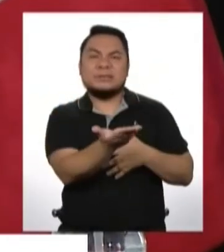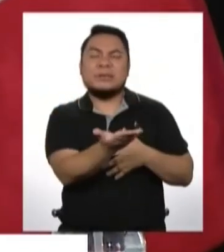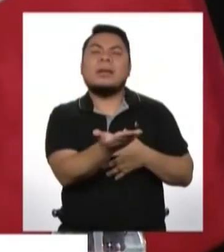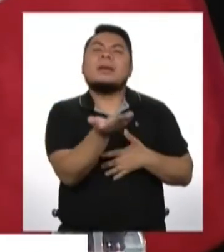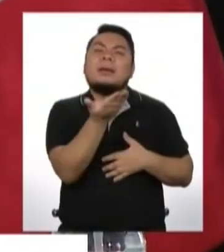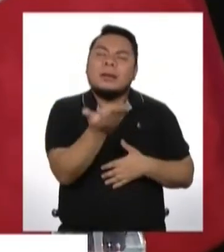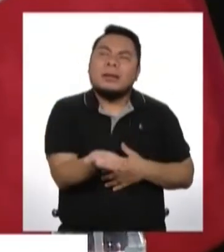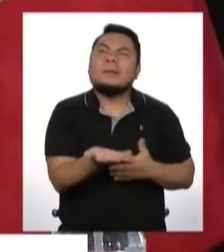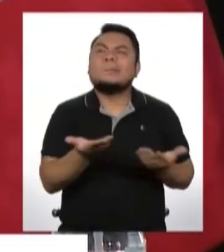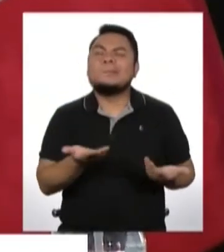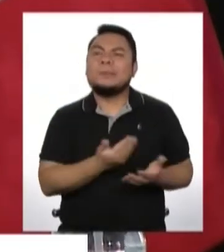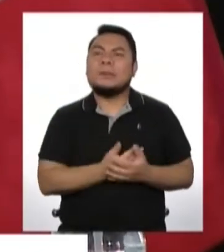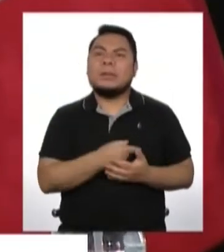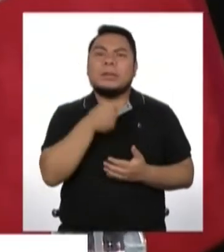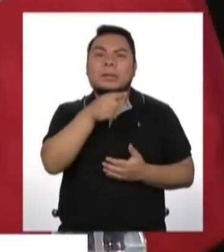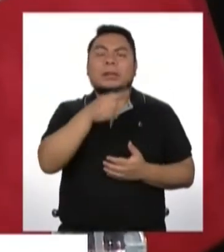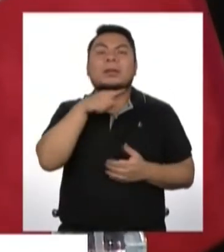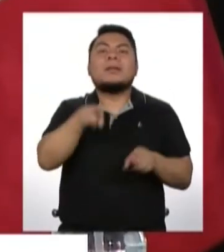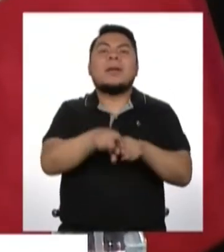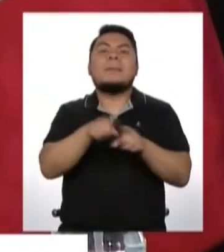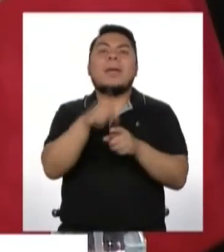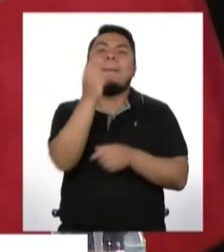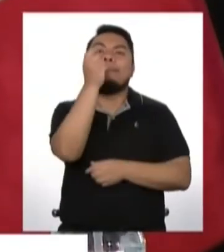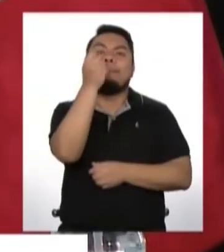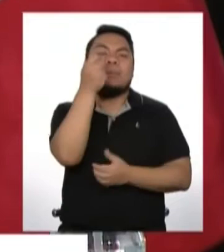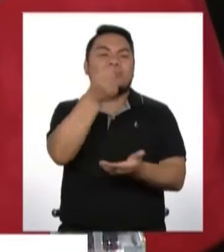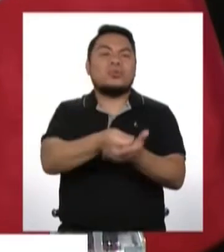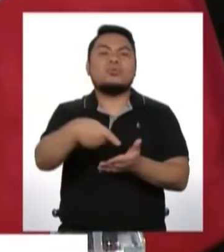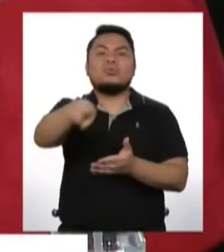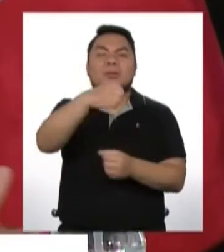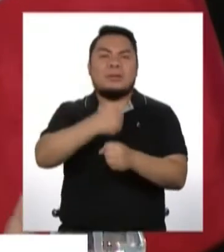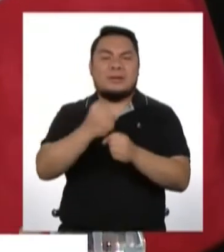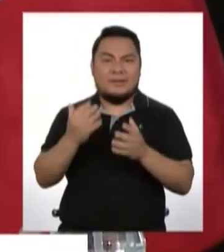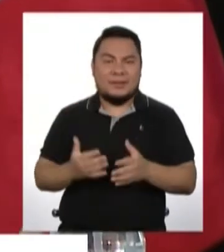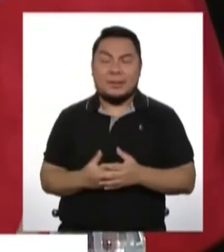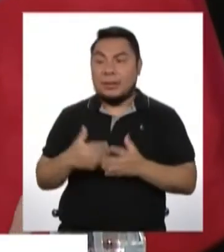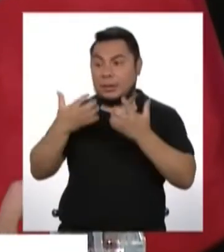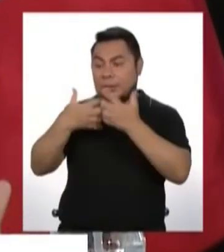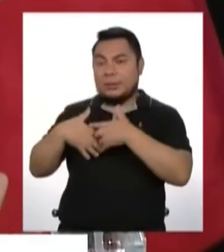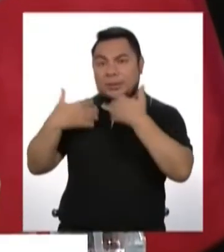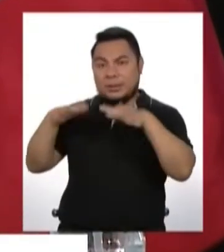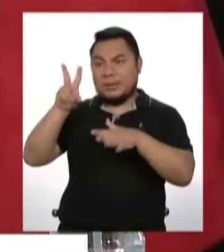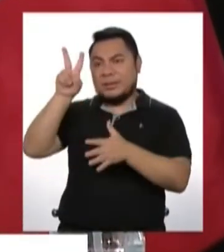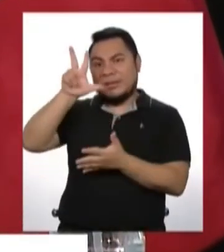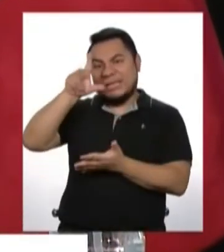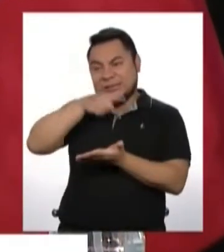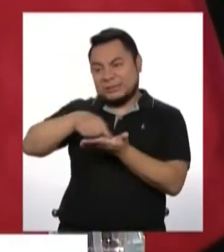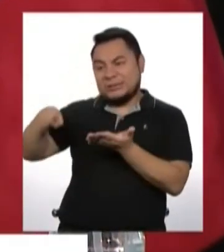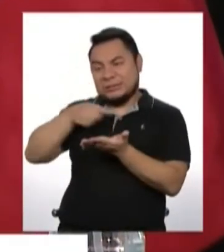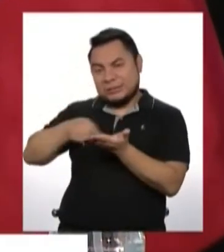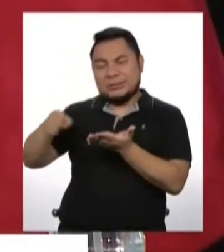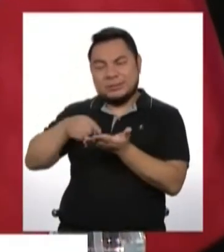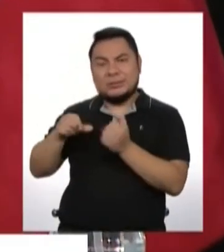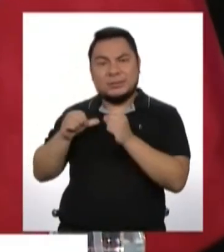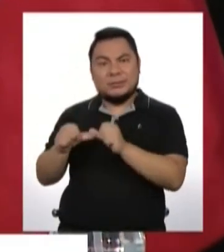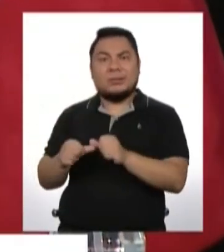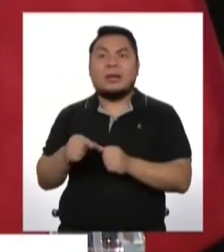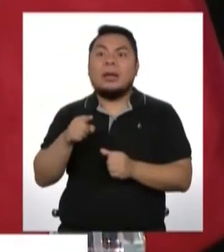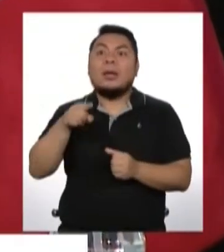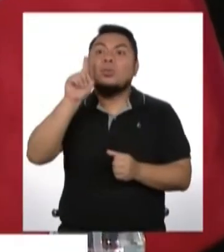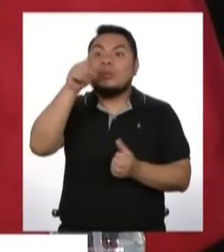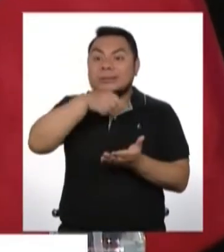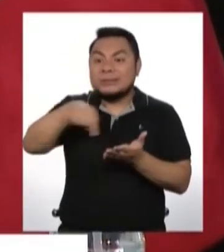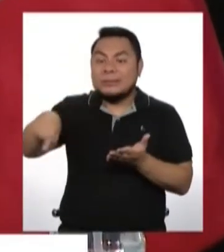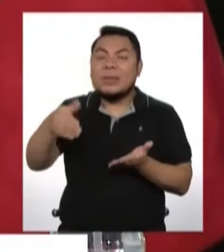cuanto al subsidio de la planilla. Porque hay empresas que ya tienen 3 semanas paradas y todavía va para 1 semana